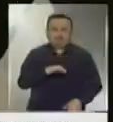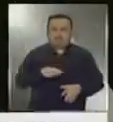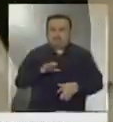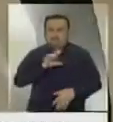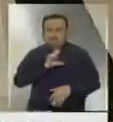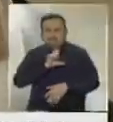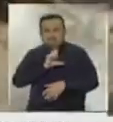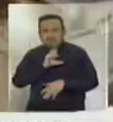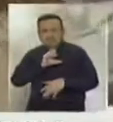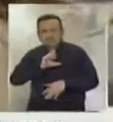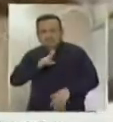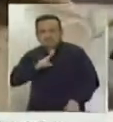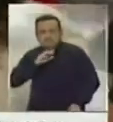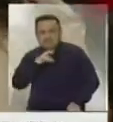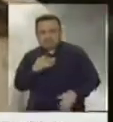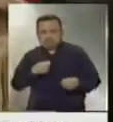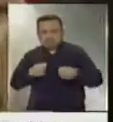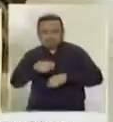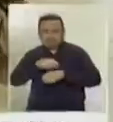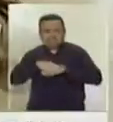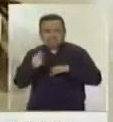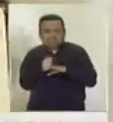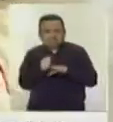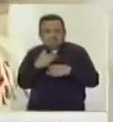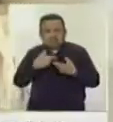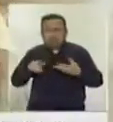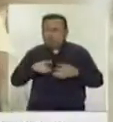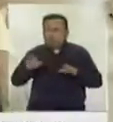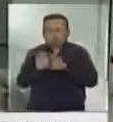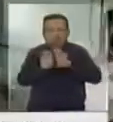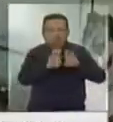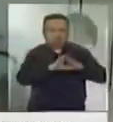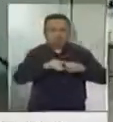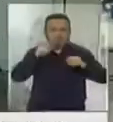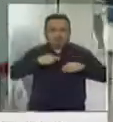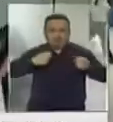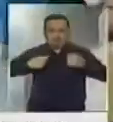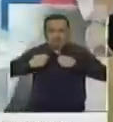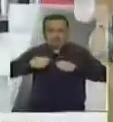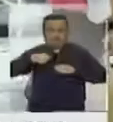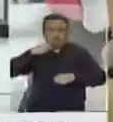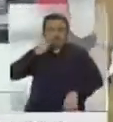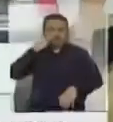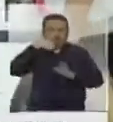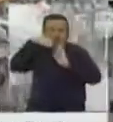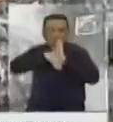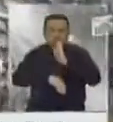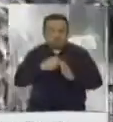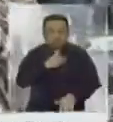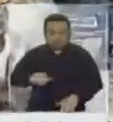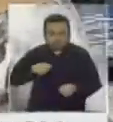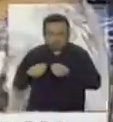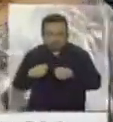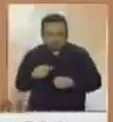zapatos. Todo eso son comercios y todos ellos, sus ventas en abril se desplomaron. Y el presidente del comercio, como lo